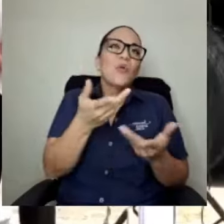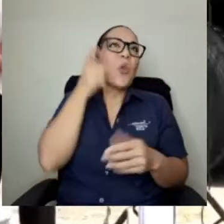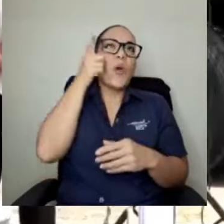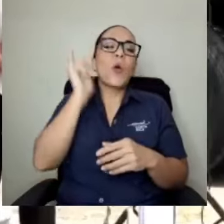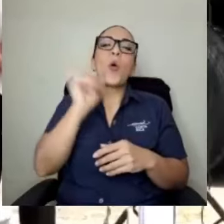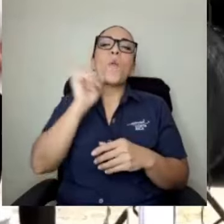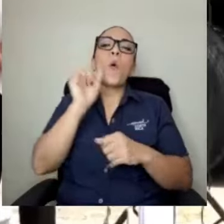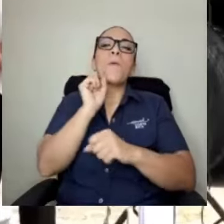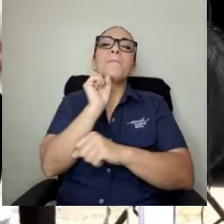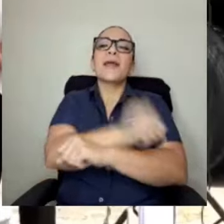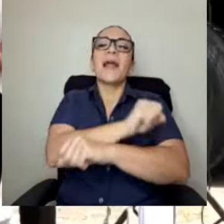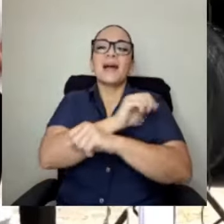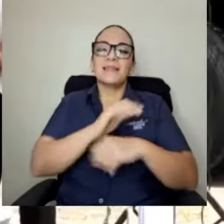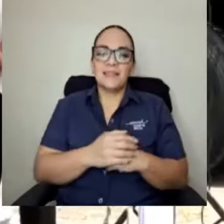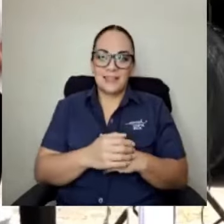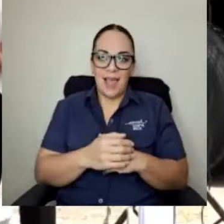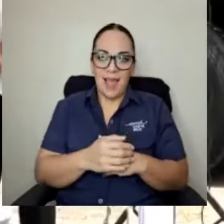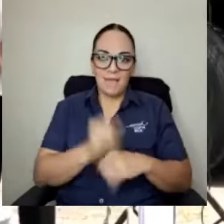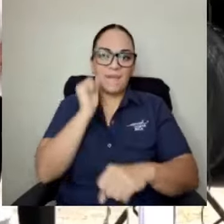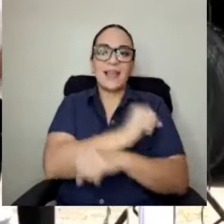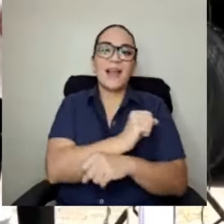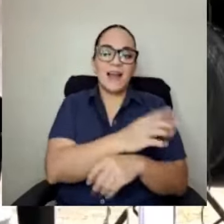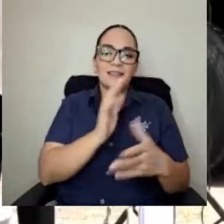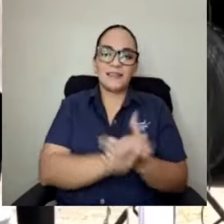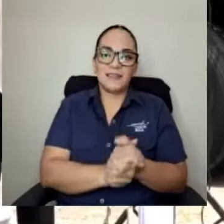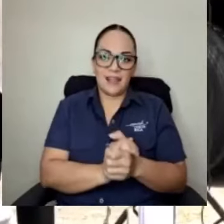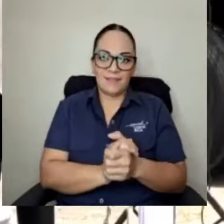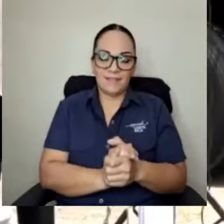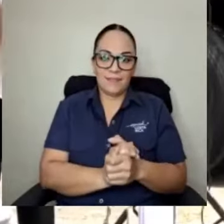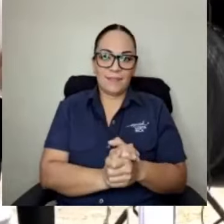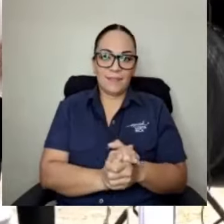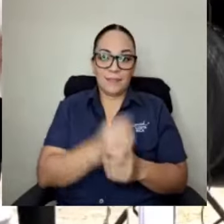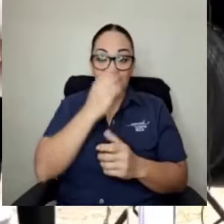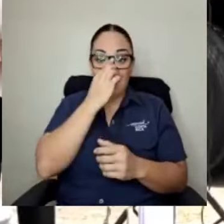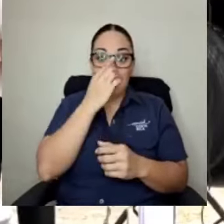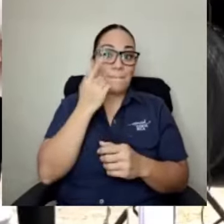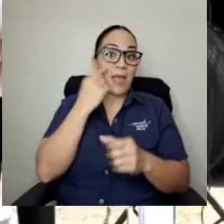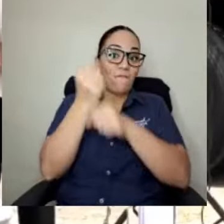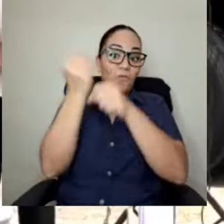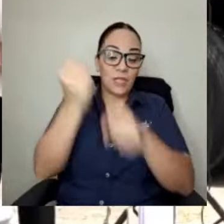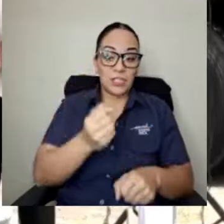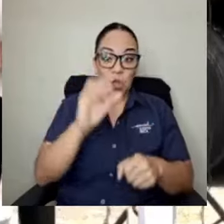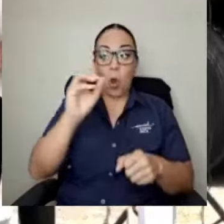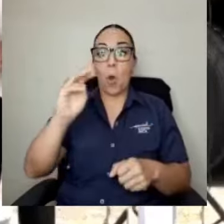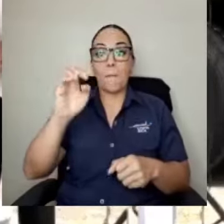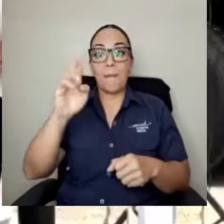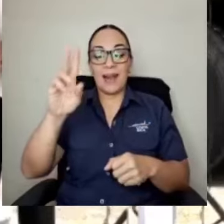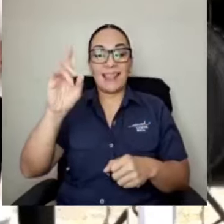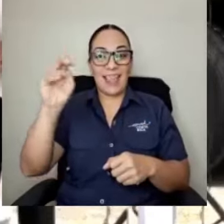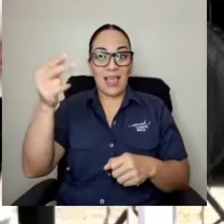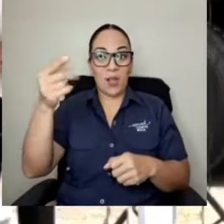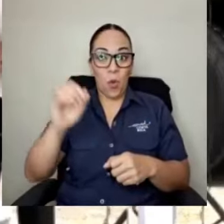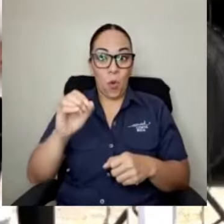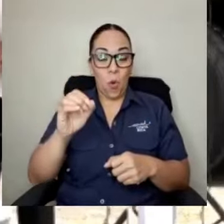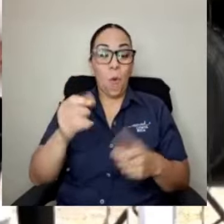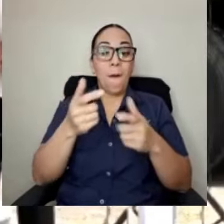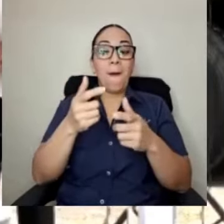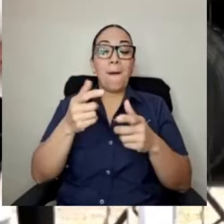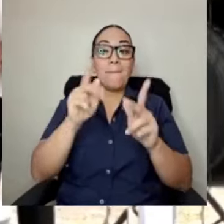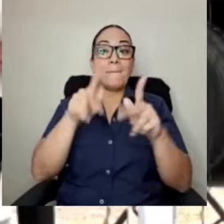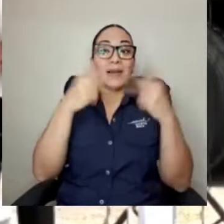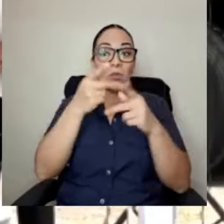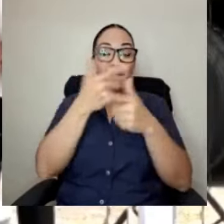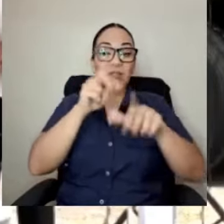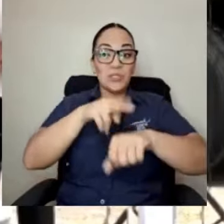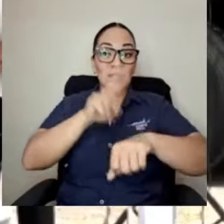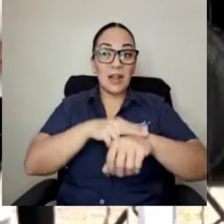de muchas sacadas de clavo. La Fundación Omar Dengo, esta liberación que perdió miles de millones